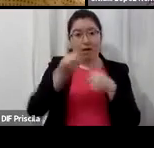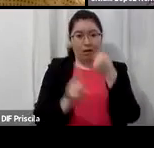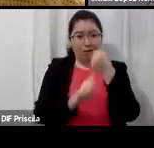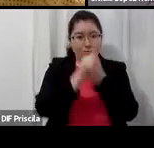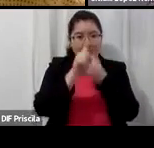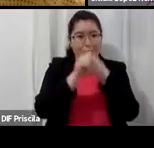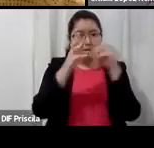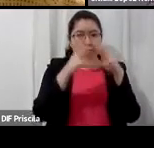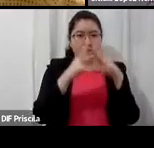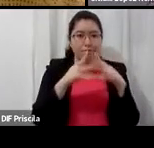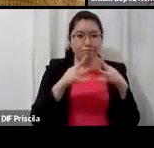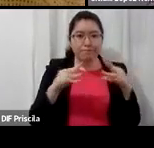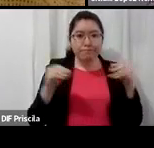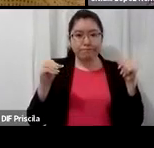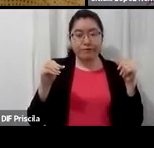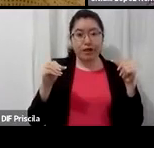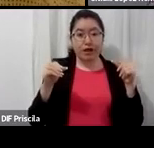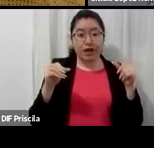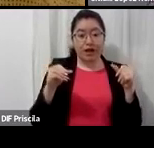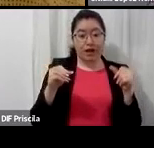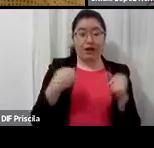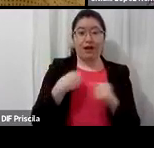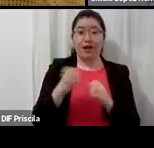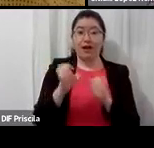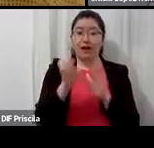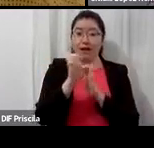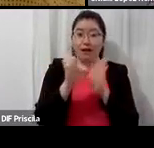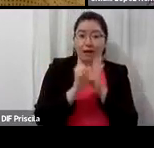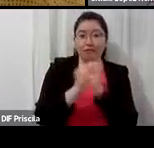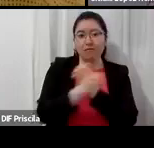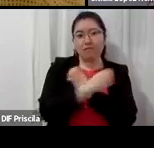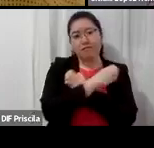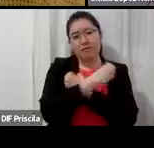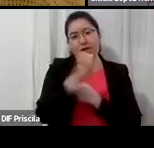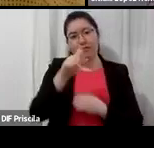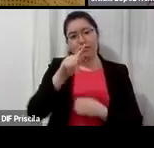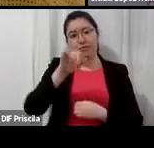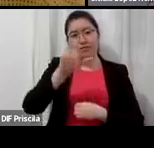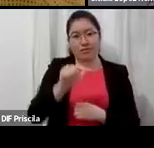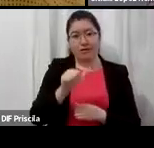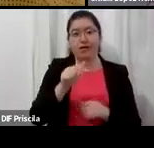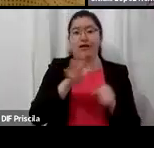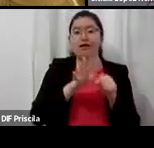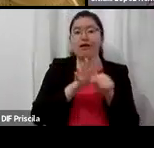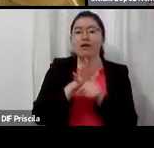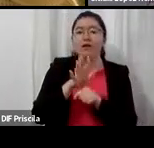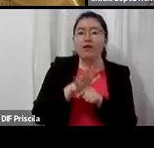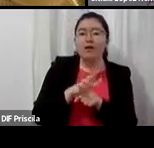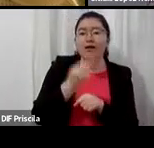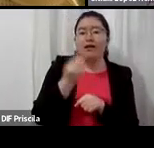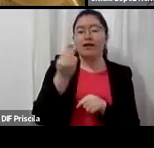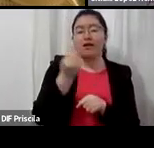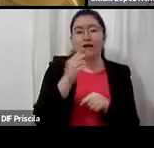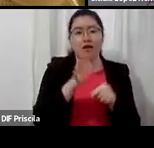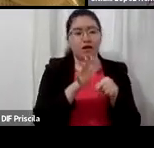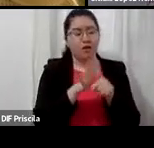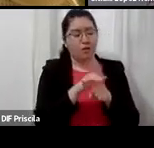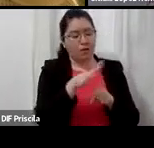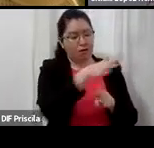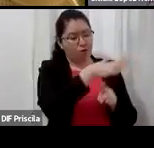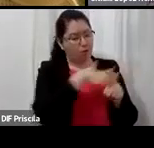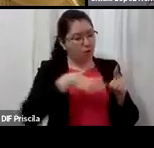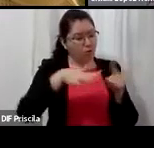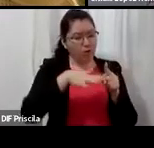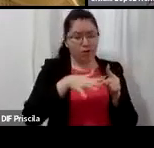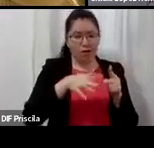ética debe responder de manera adecuada y toma en cuenta los contextos, las situaciones, las circunstancias de la